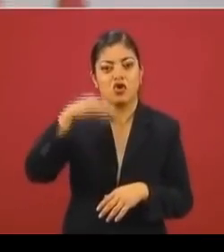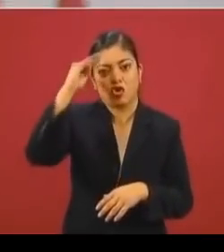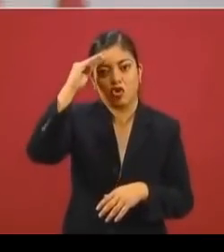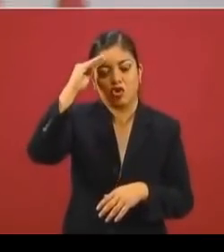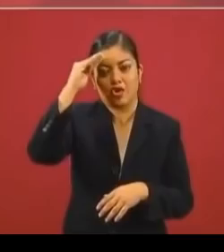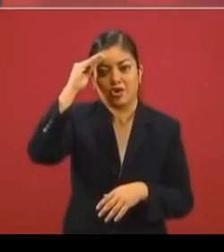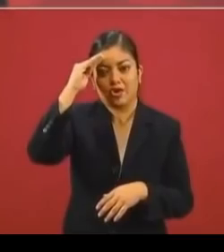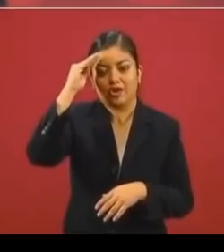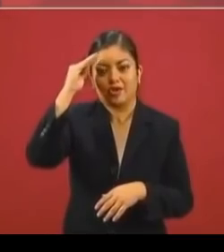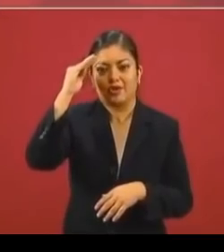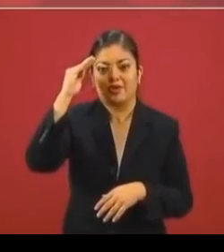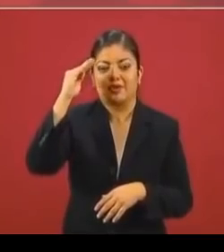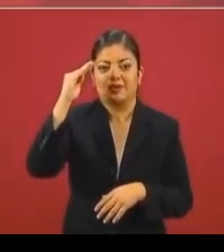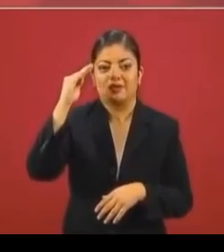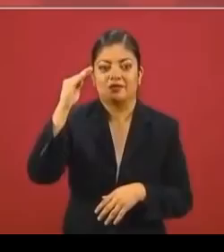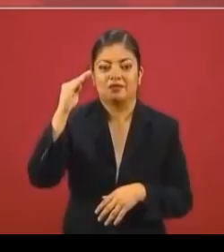que